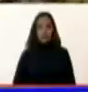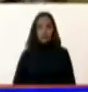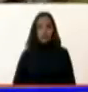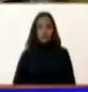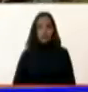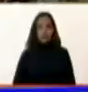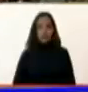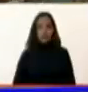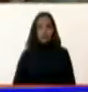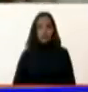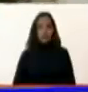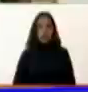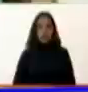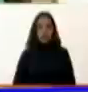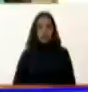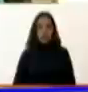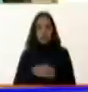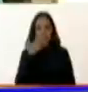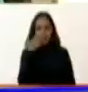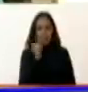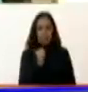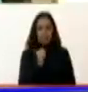¿Entiende? ¿Así o más claro?